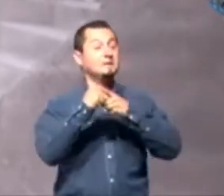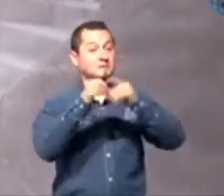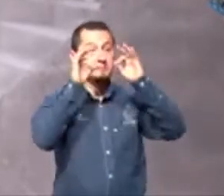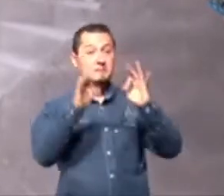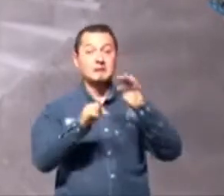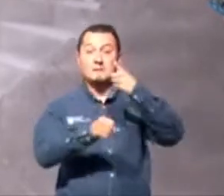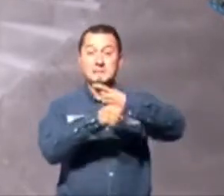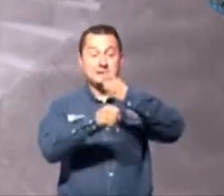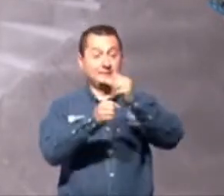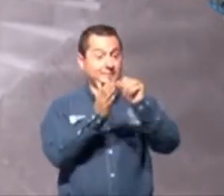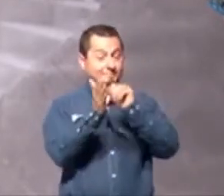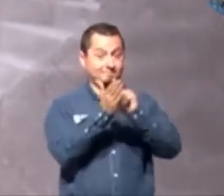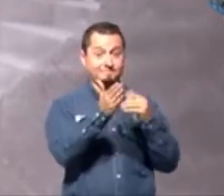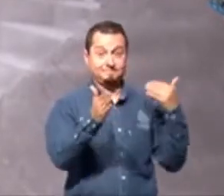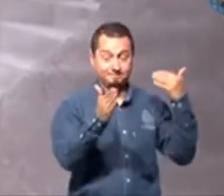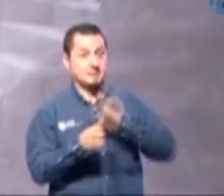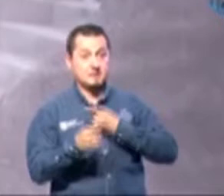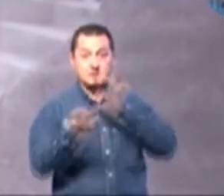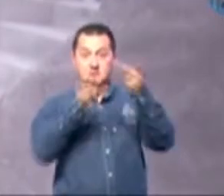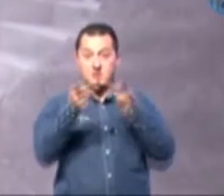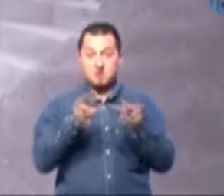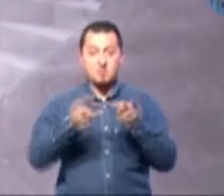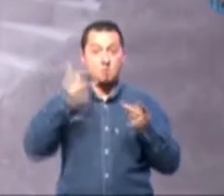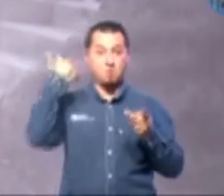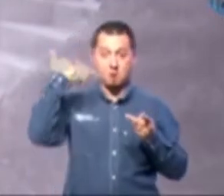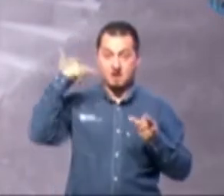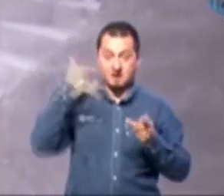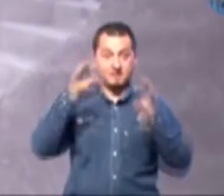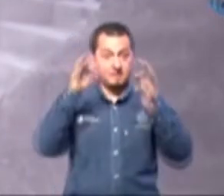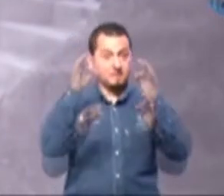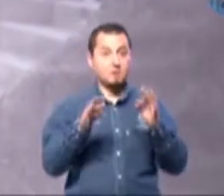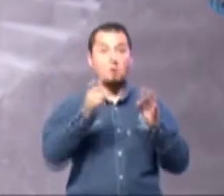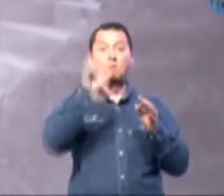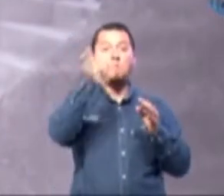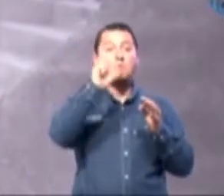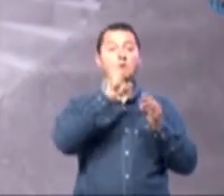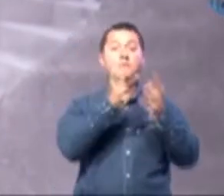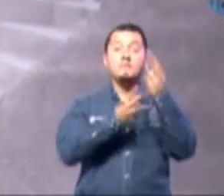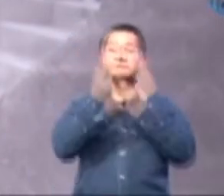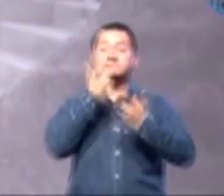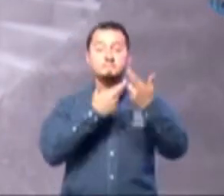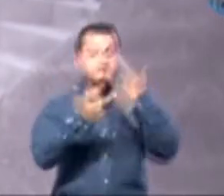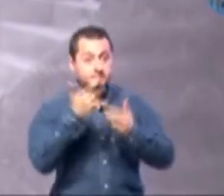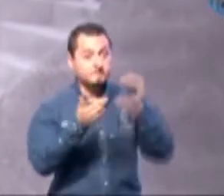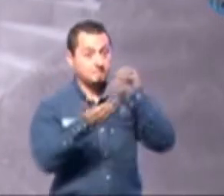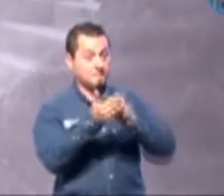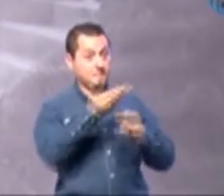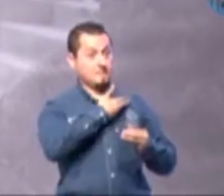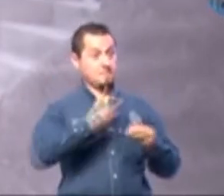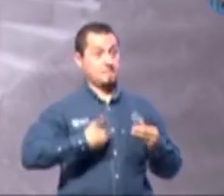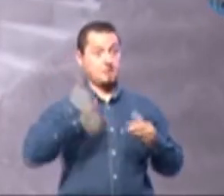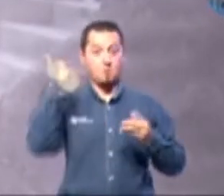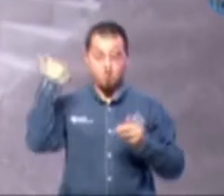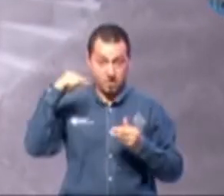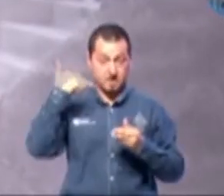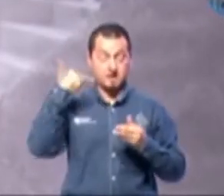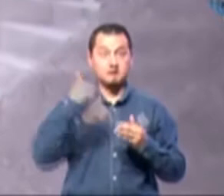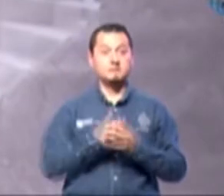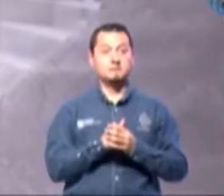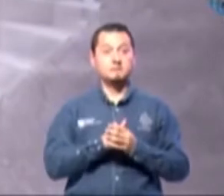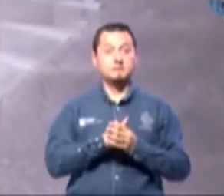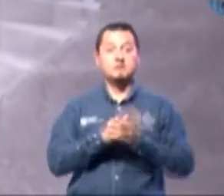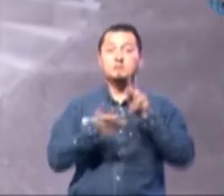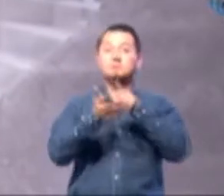Guadalajara, Enrique Alfaro Ramírez, entregó becas a 7,000 estudiantes de planteles de la Universidad de Guadalajara, del Colegio